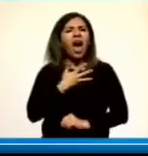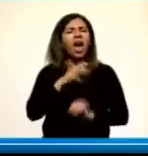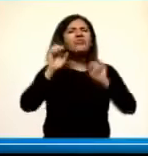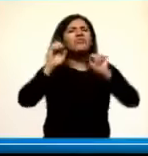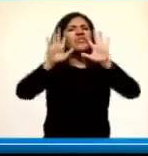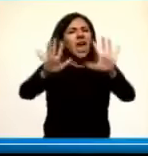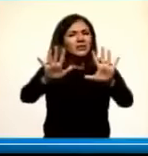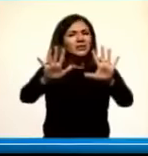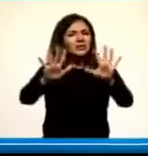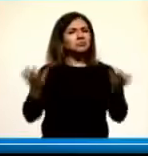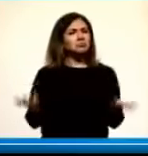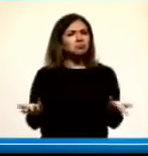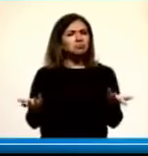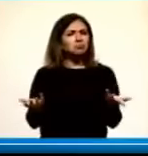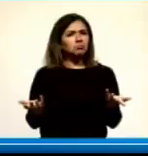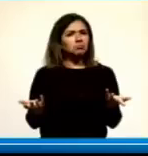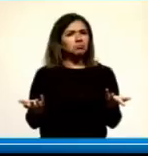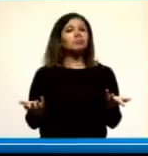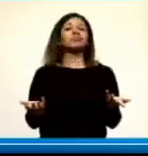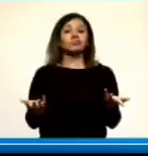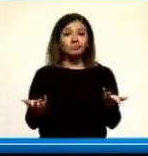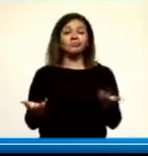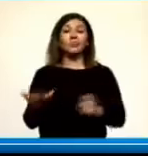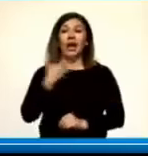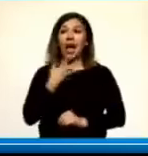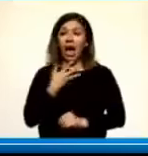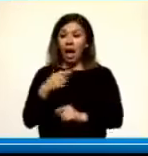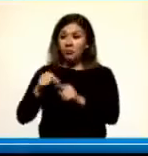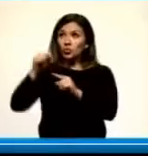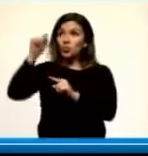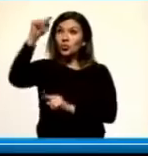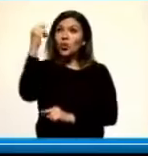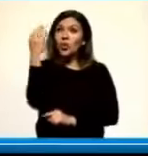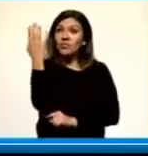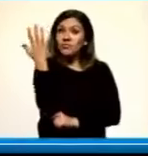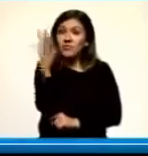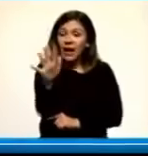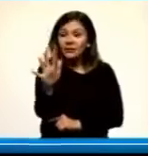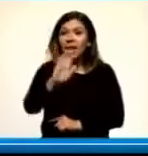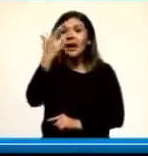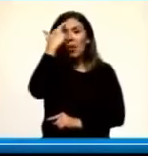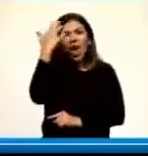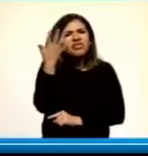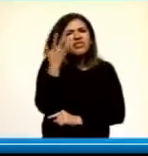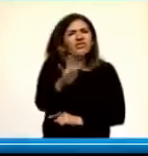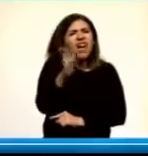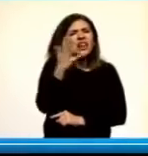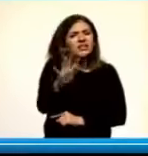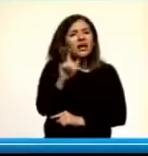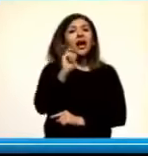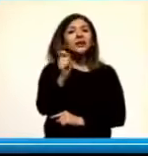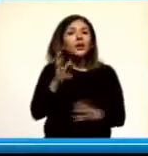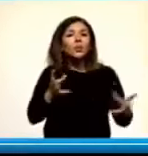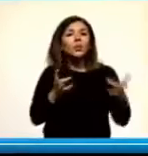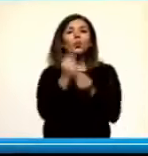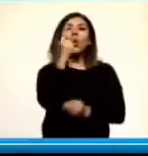unidades? Pues cuando ya tengo 10 unidades, recuerda que 10 unidades es una